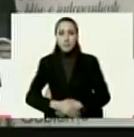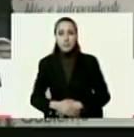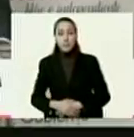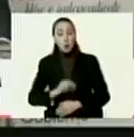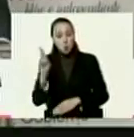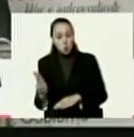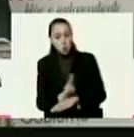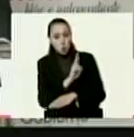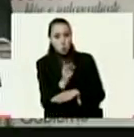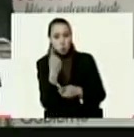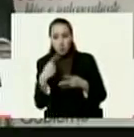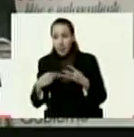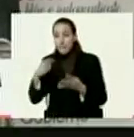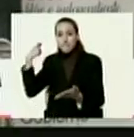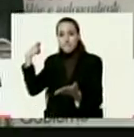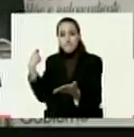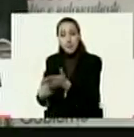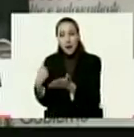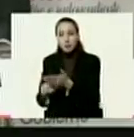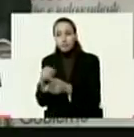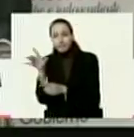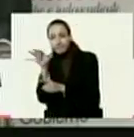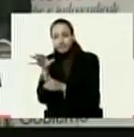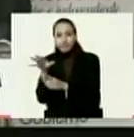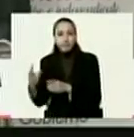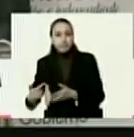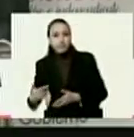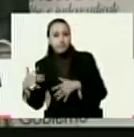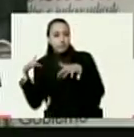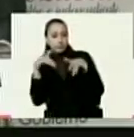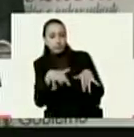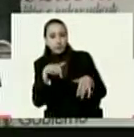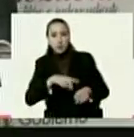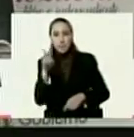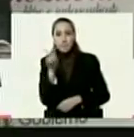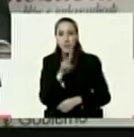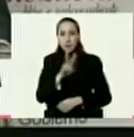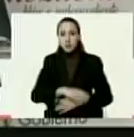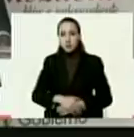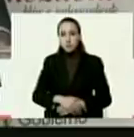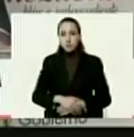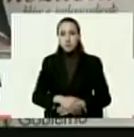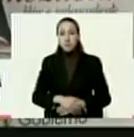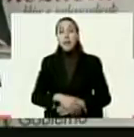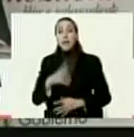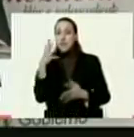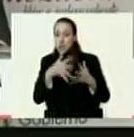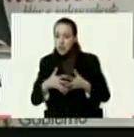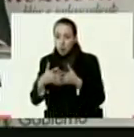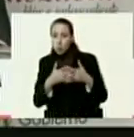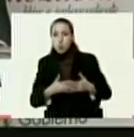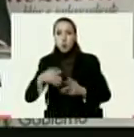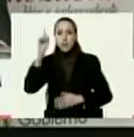utilizando mercenarios pagados con dólares provenientes del gobierno de los Estados Unidos de América,